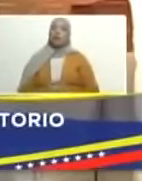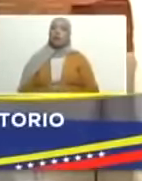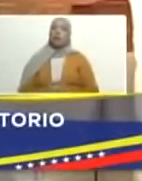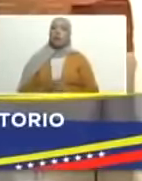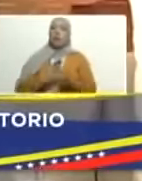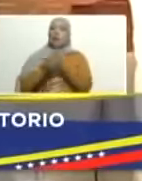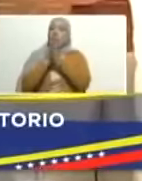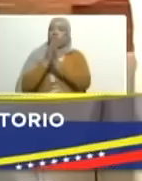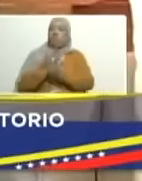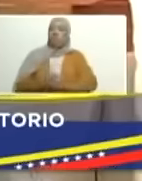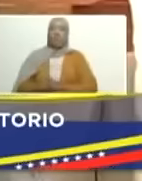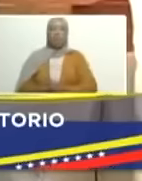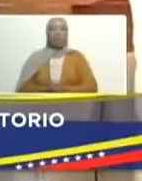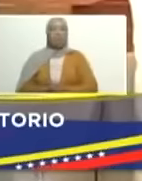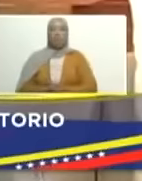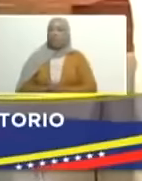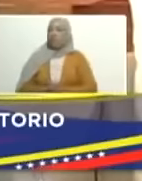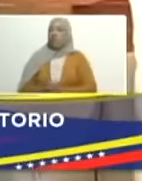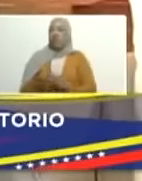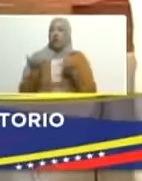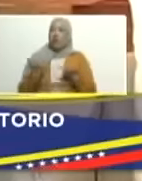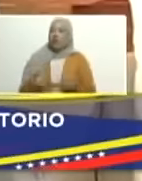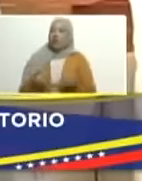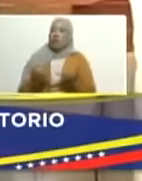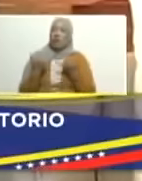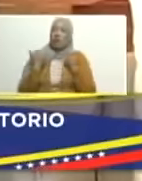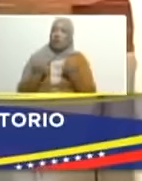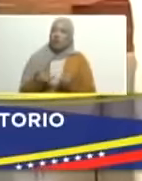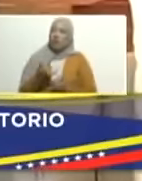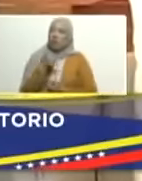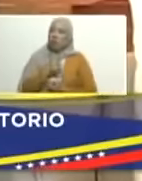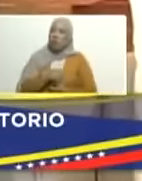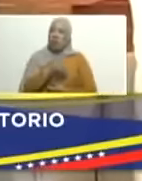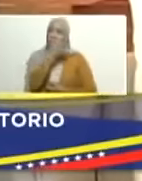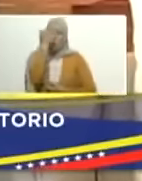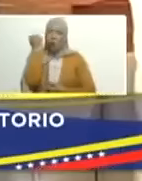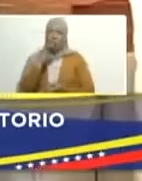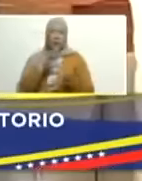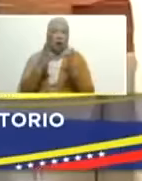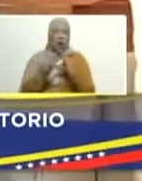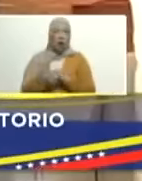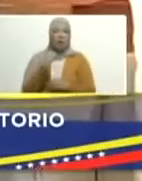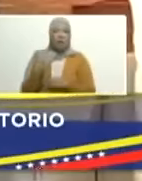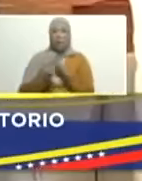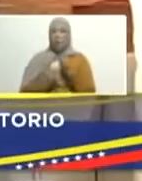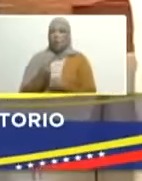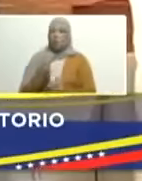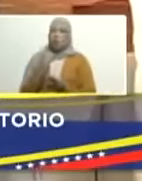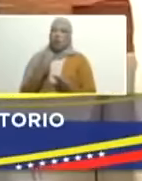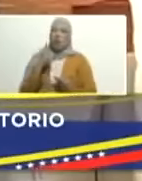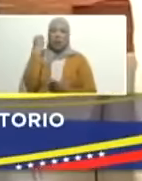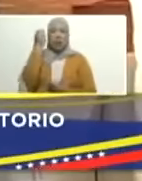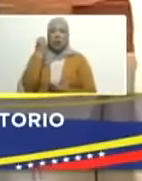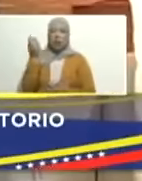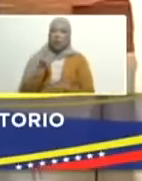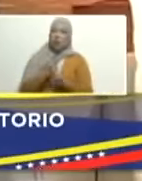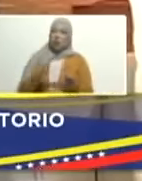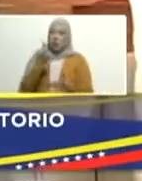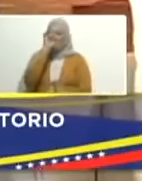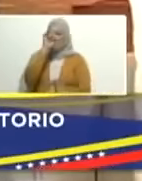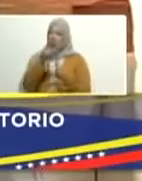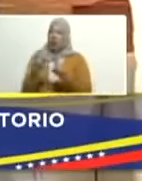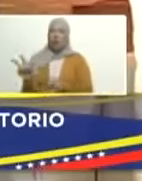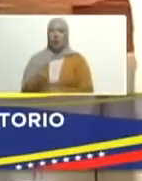Basta ya, basta, pasemos la página, veamos en grande, pensemos en grande en nuestro